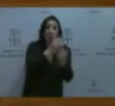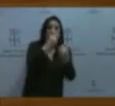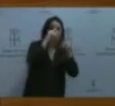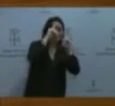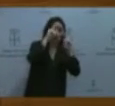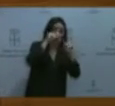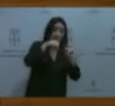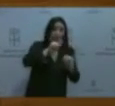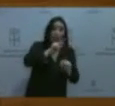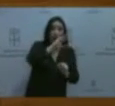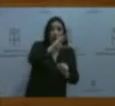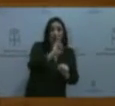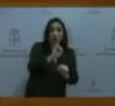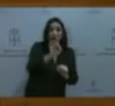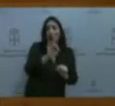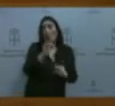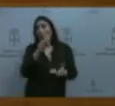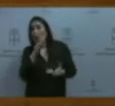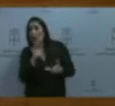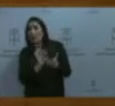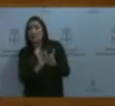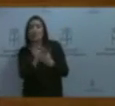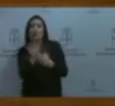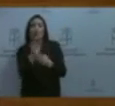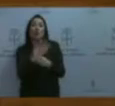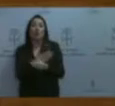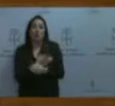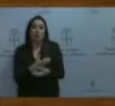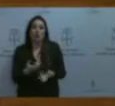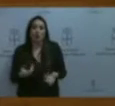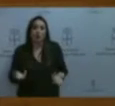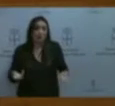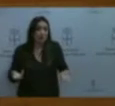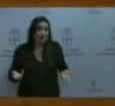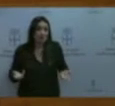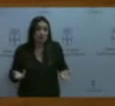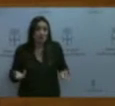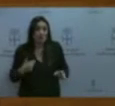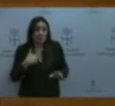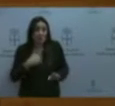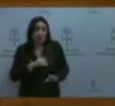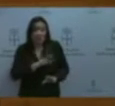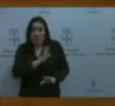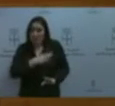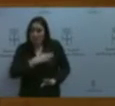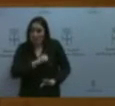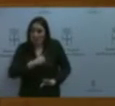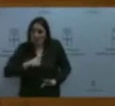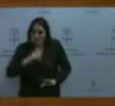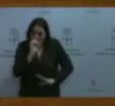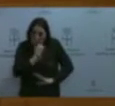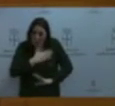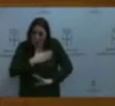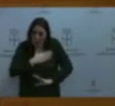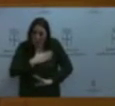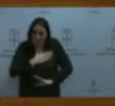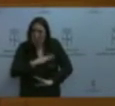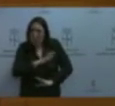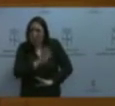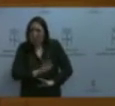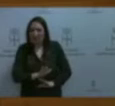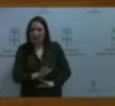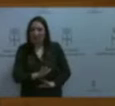un servicio de traumatología. Yo, me parece, personalmente, es mi opinión, de que